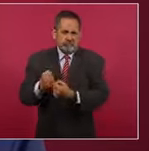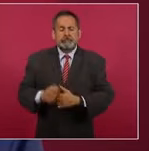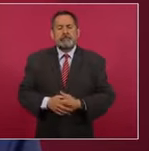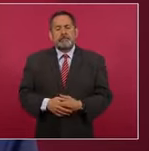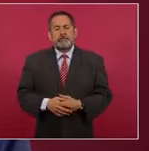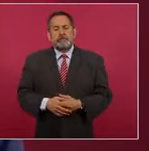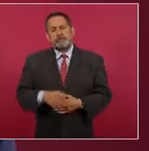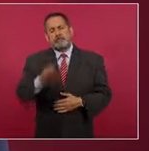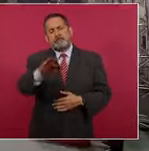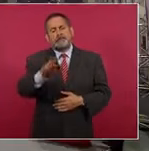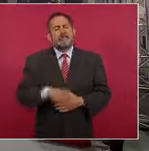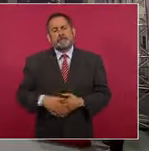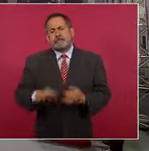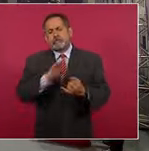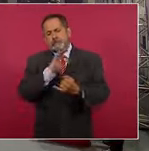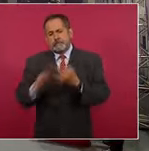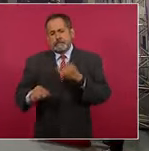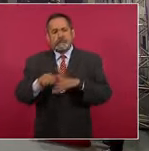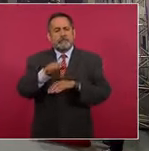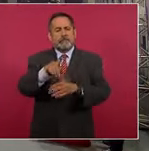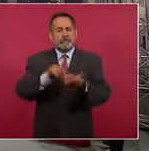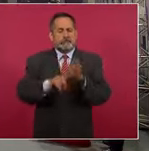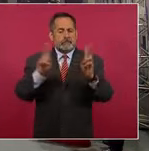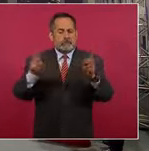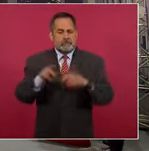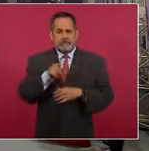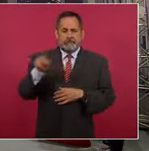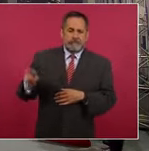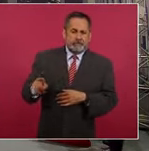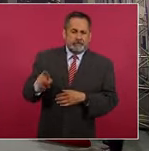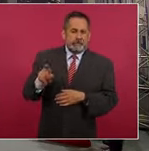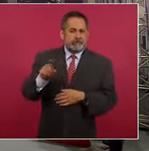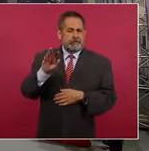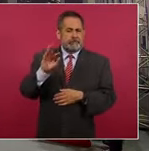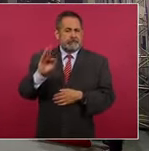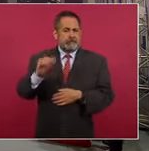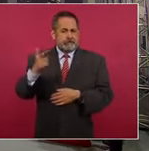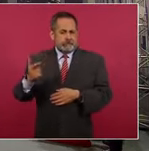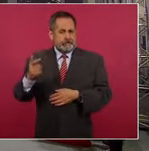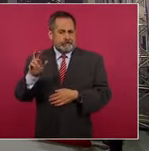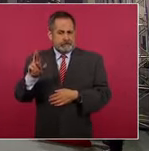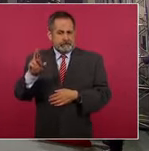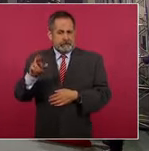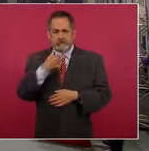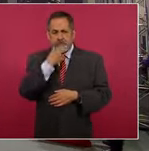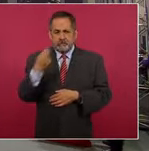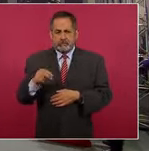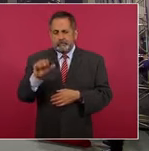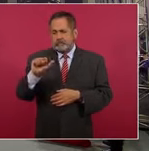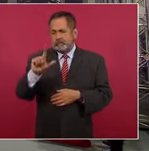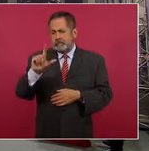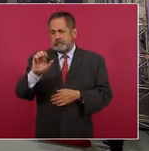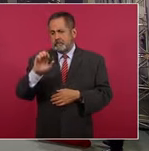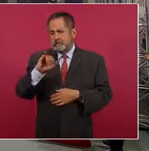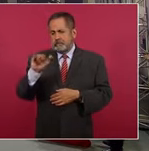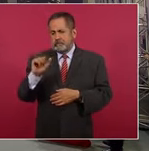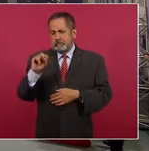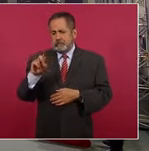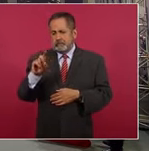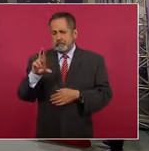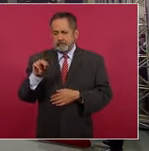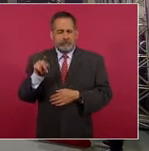Presidente, solamente finalmente en torno al tema del fiscal general Alejandro Gertz Manero, últimamente han salido todavía más cuestiones en torno